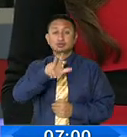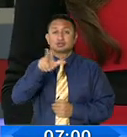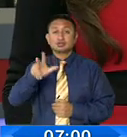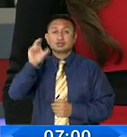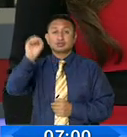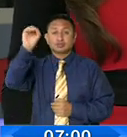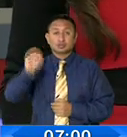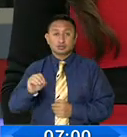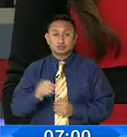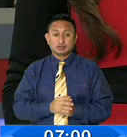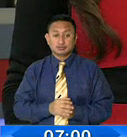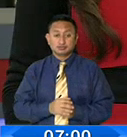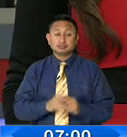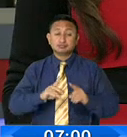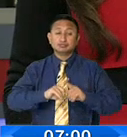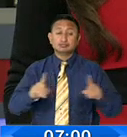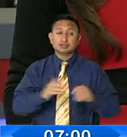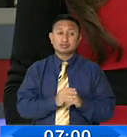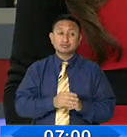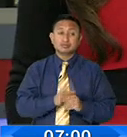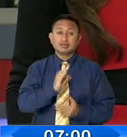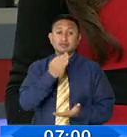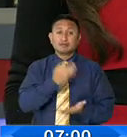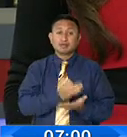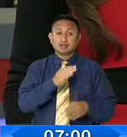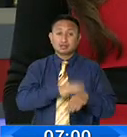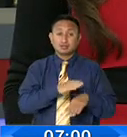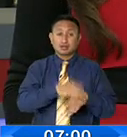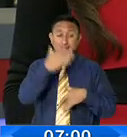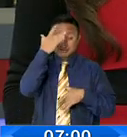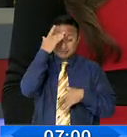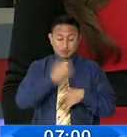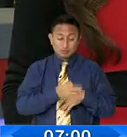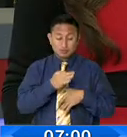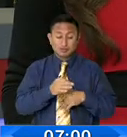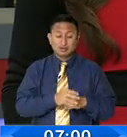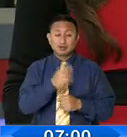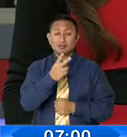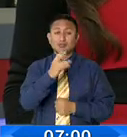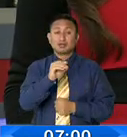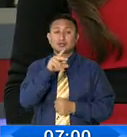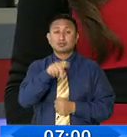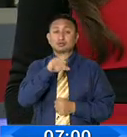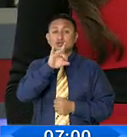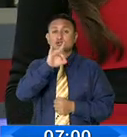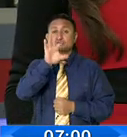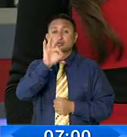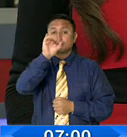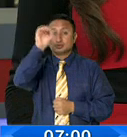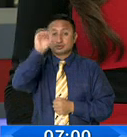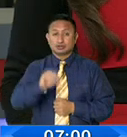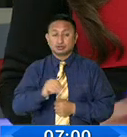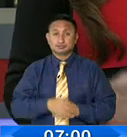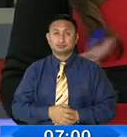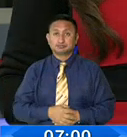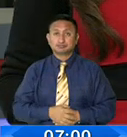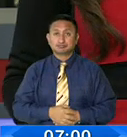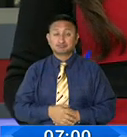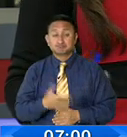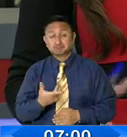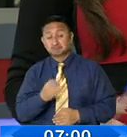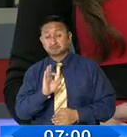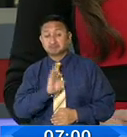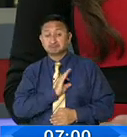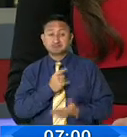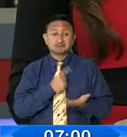16.33%, mientras que el ausentismo debido a la situación sanitaria alcanzó un 20.89% del electorado. Expertos analizan